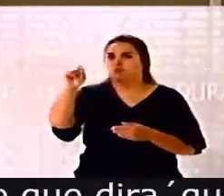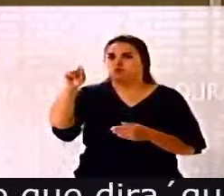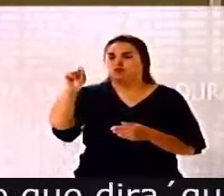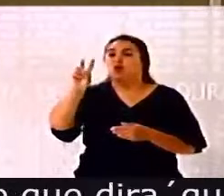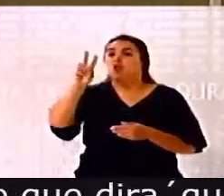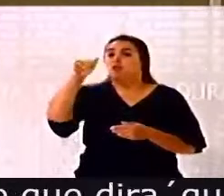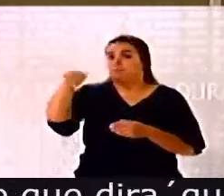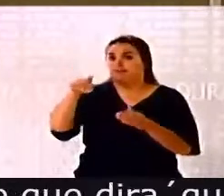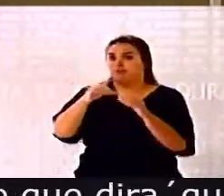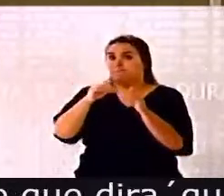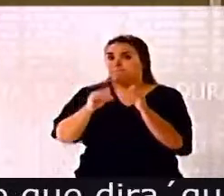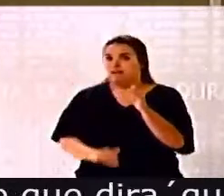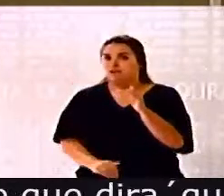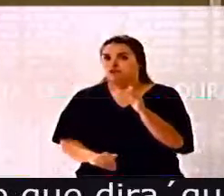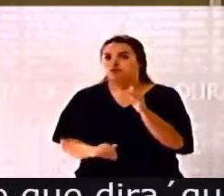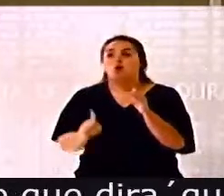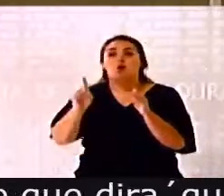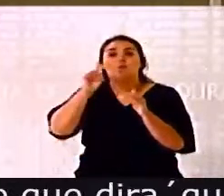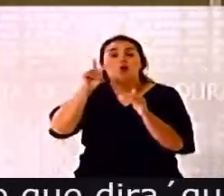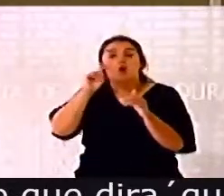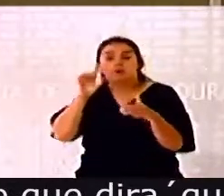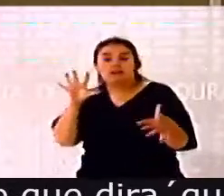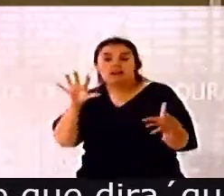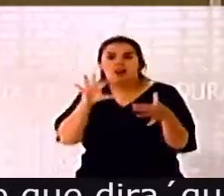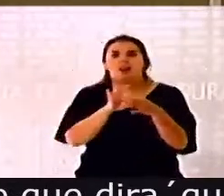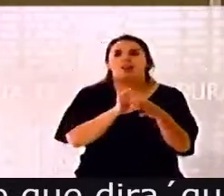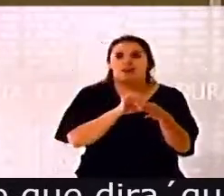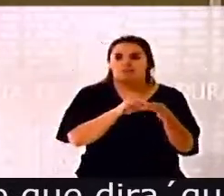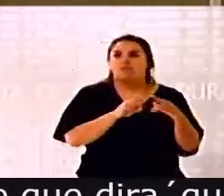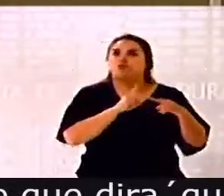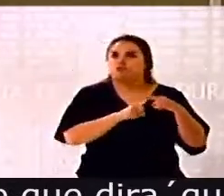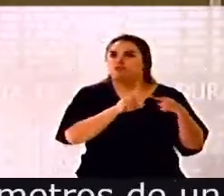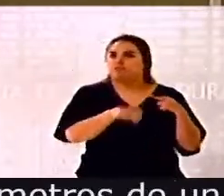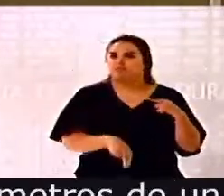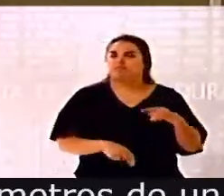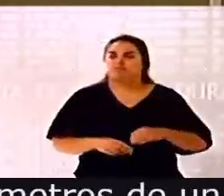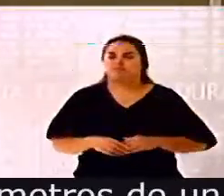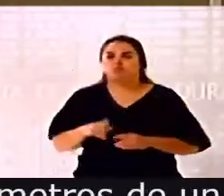metros de un móvil que es de un positivo.